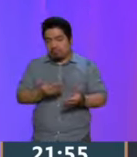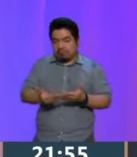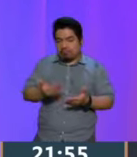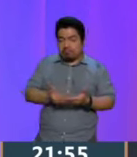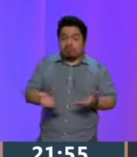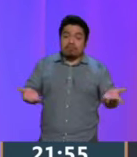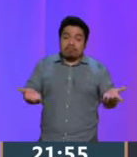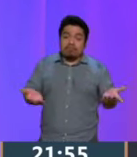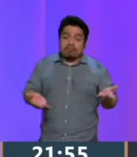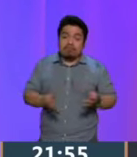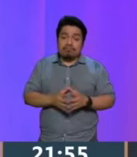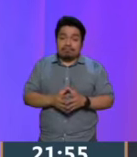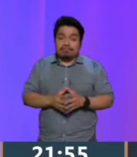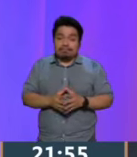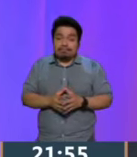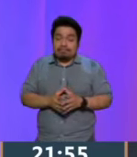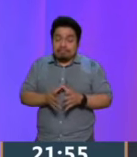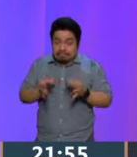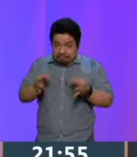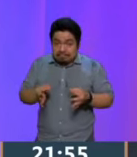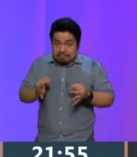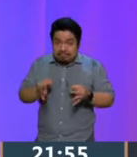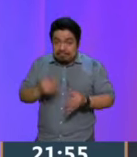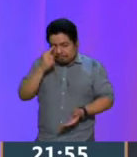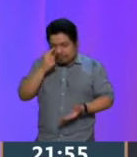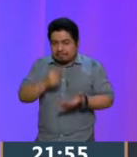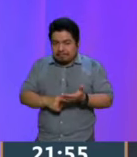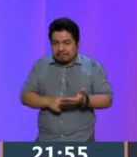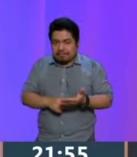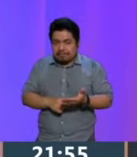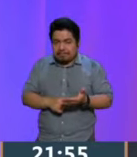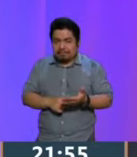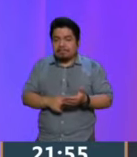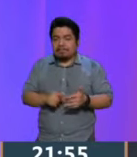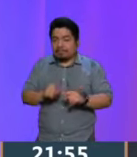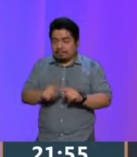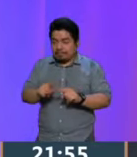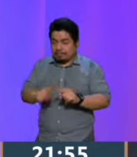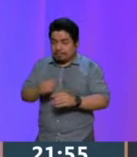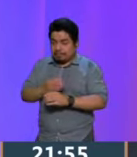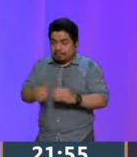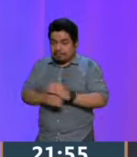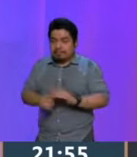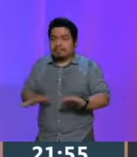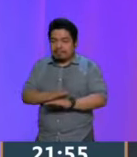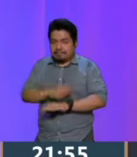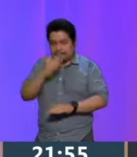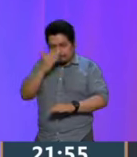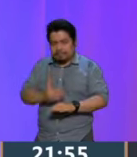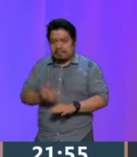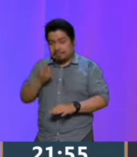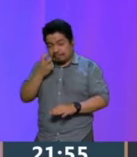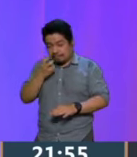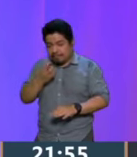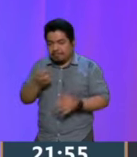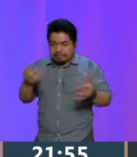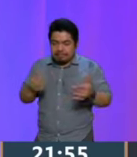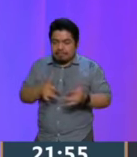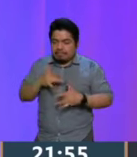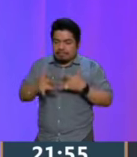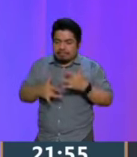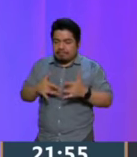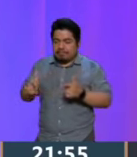que genuinamente, o sea, sí creo que va a haber un cambio en muchos aspectos. Y eso es lo que tiene como tensos